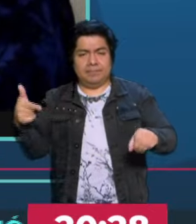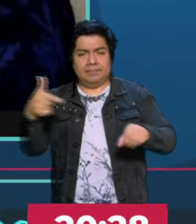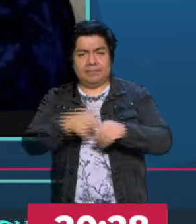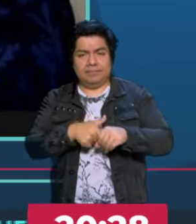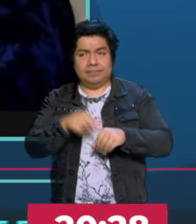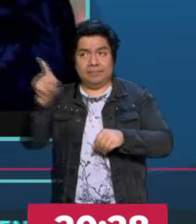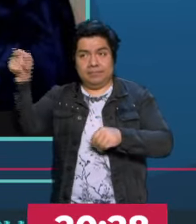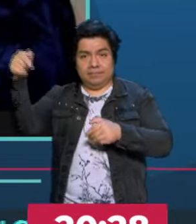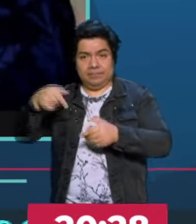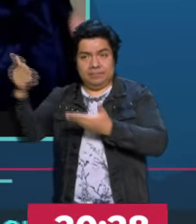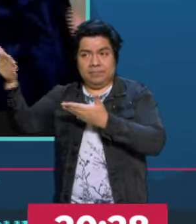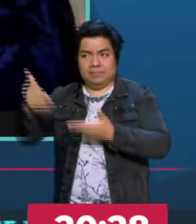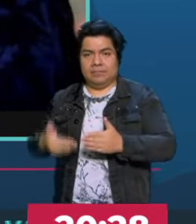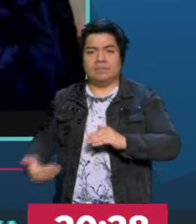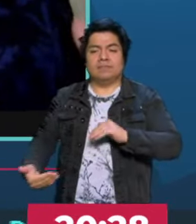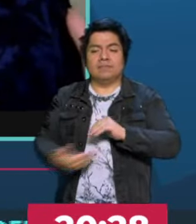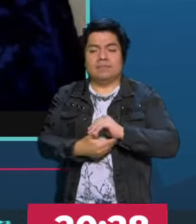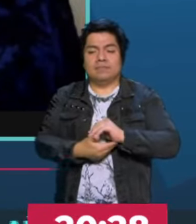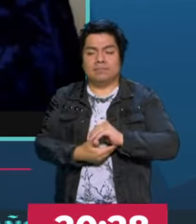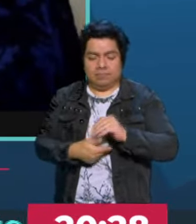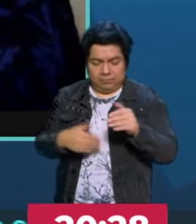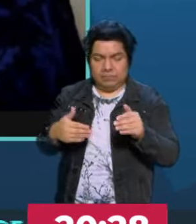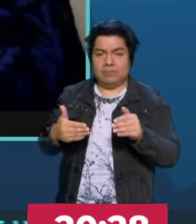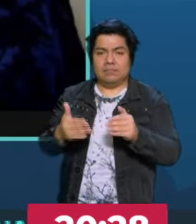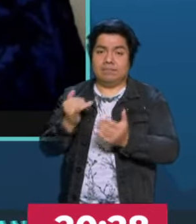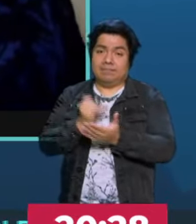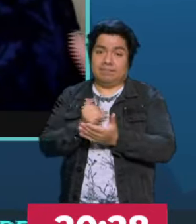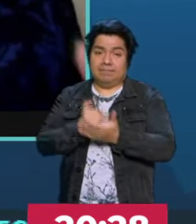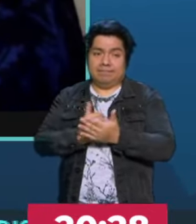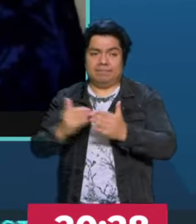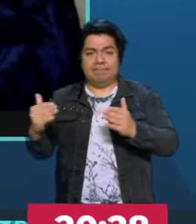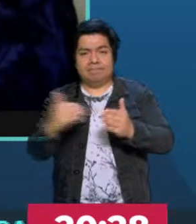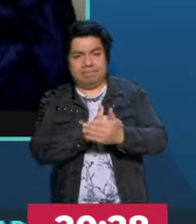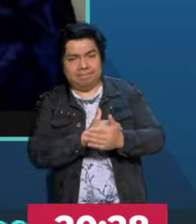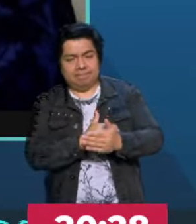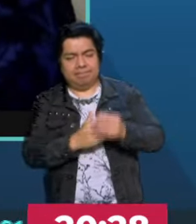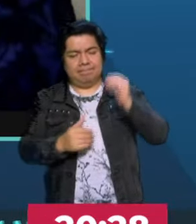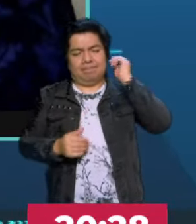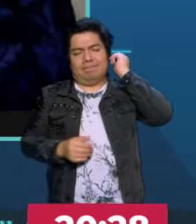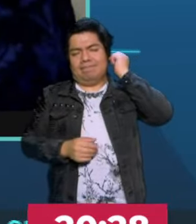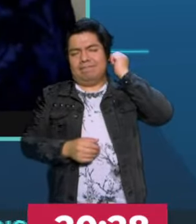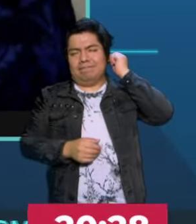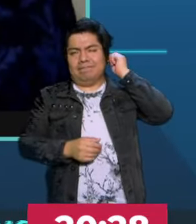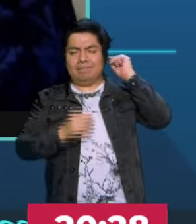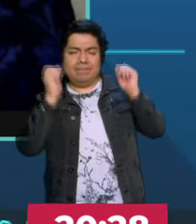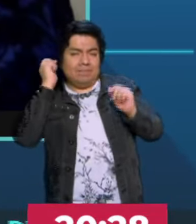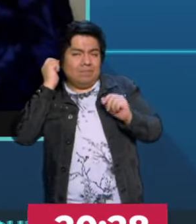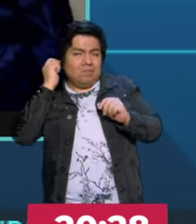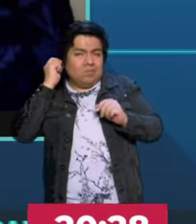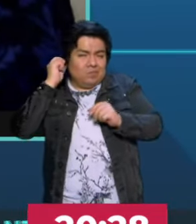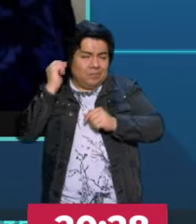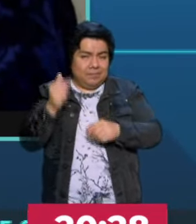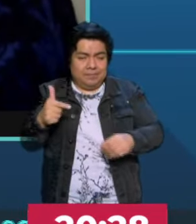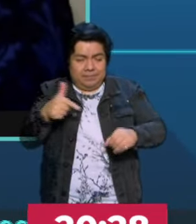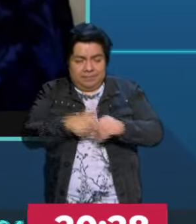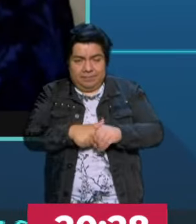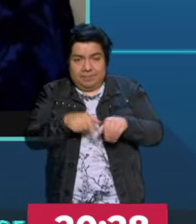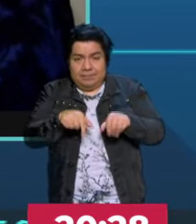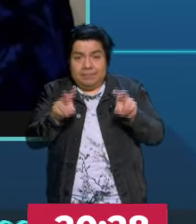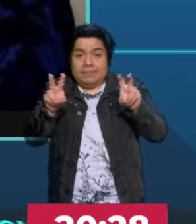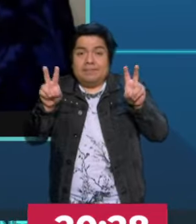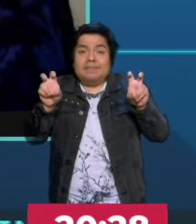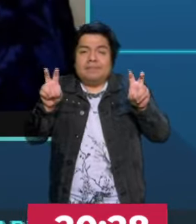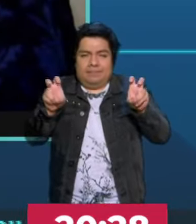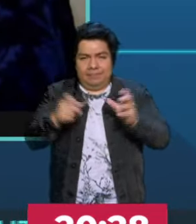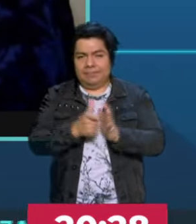de contrabando, porque no solo significa evasión fiscal. Usualmente, Berenice, el combustible que se vende barato en